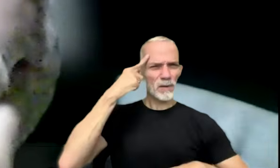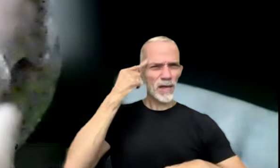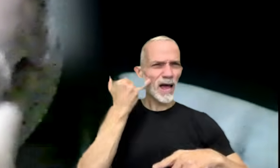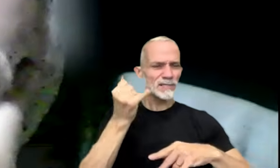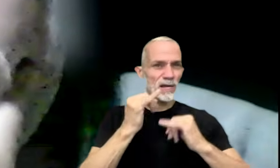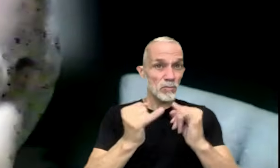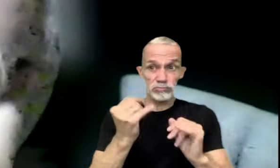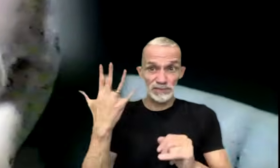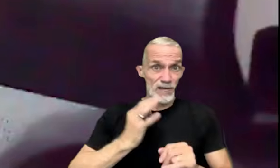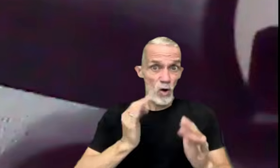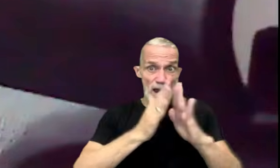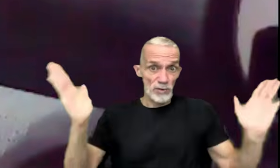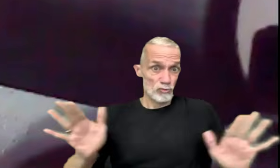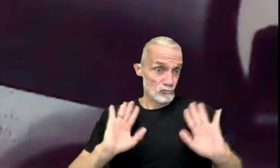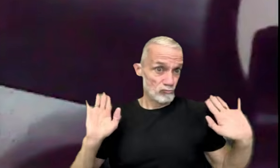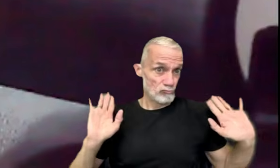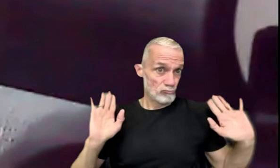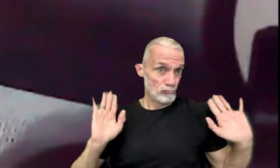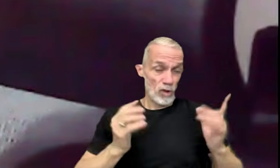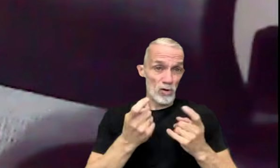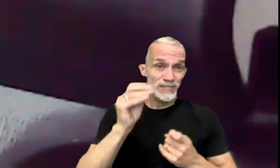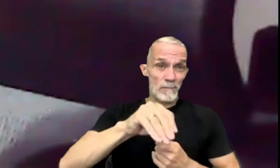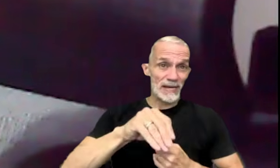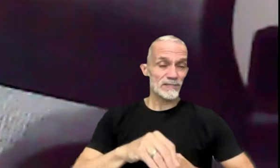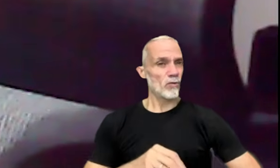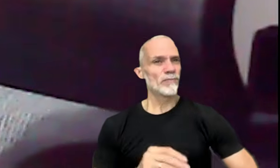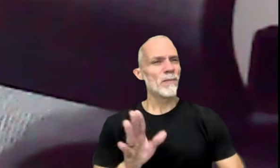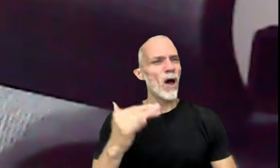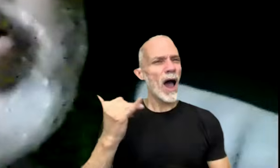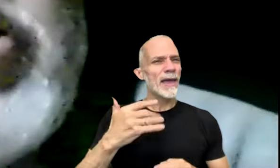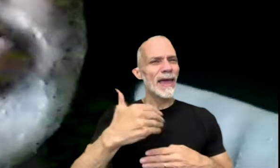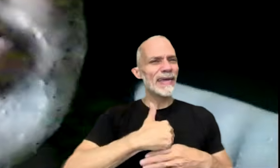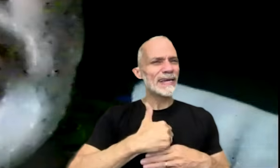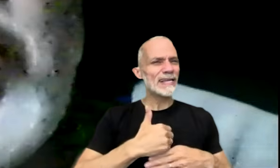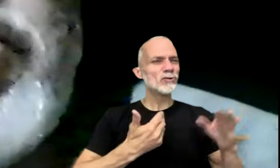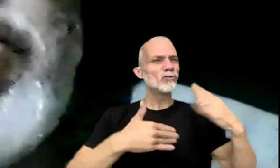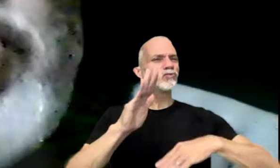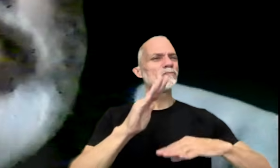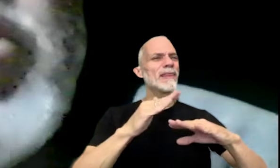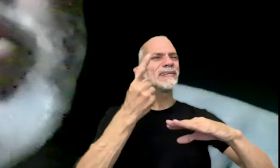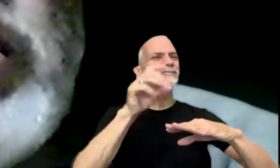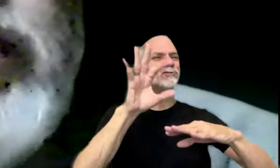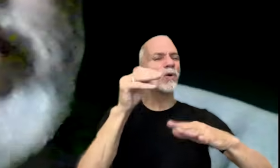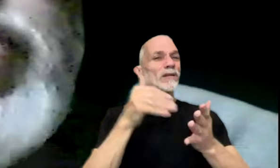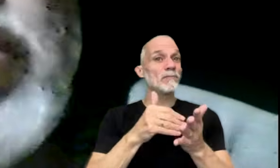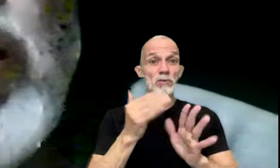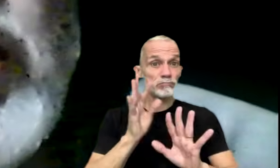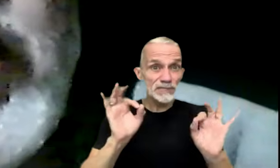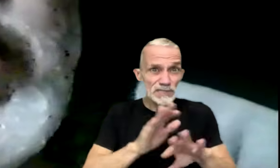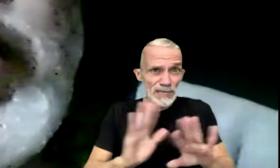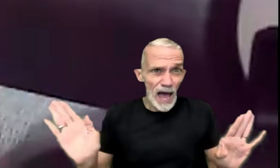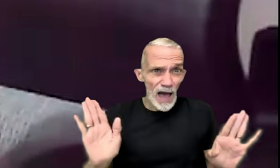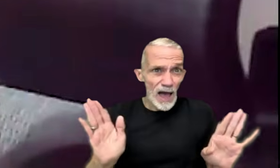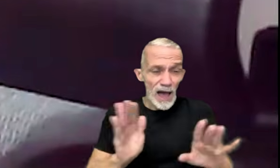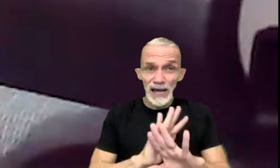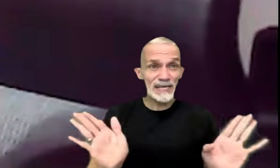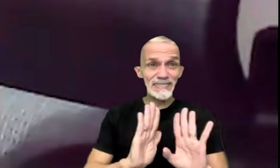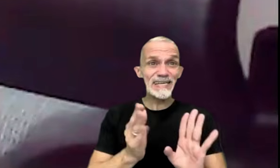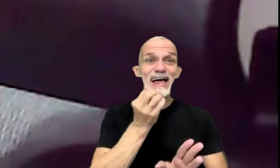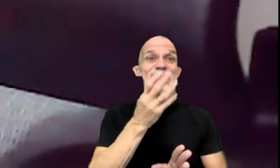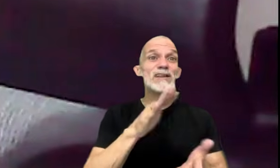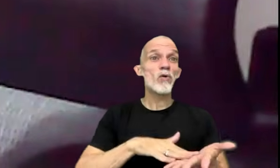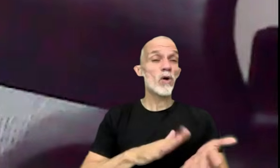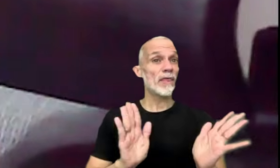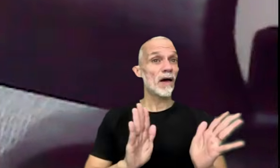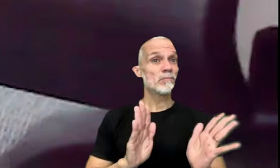la determinativa a 5 años. Pero teniendo ingresos superiores a 150 millones de Pero ya, pesos. pero ya presentaste